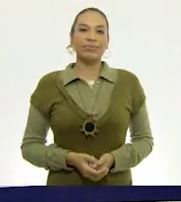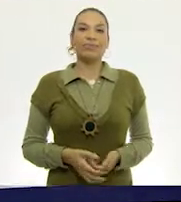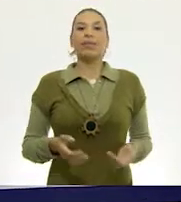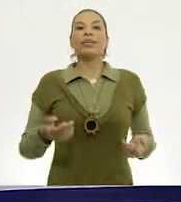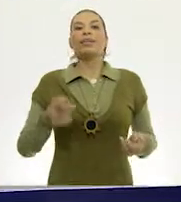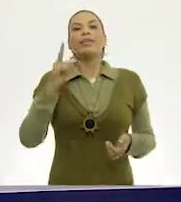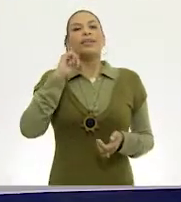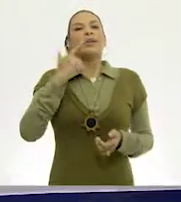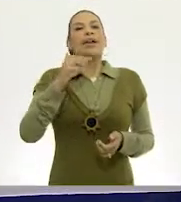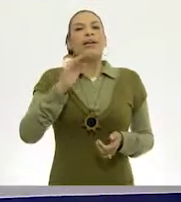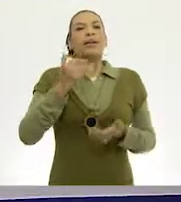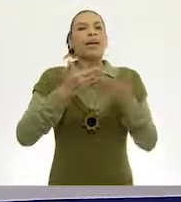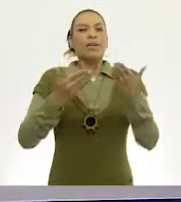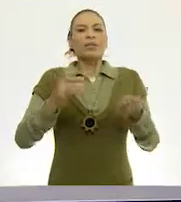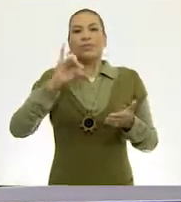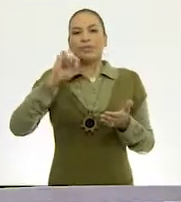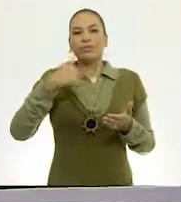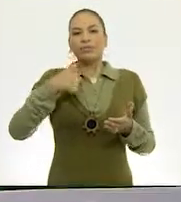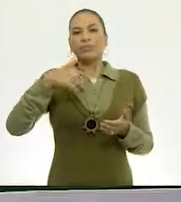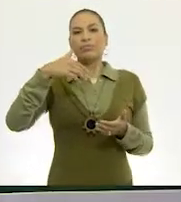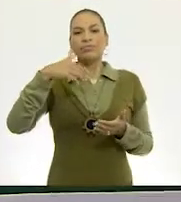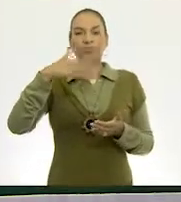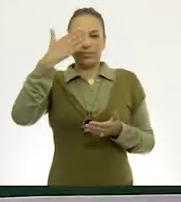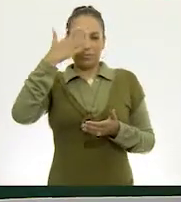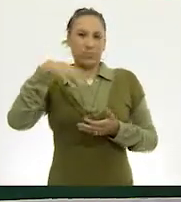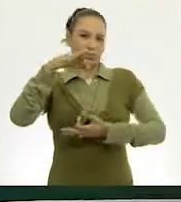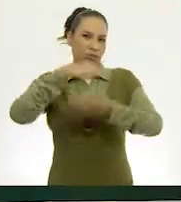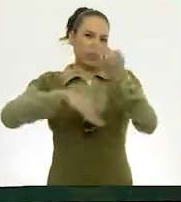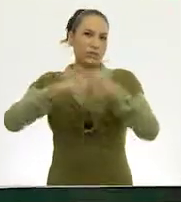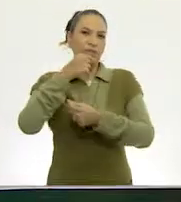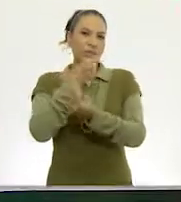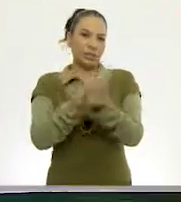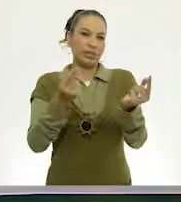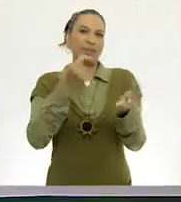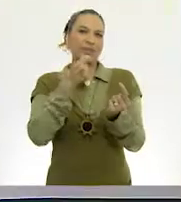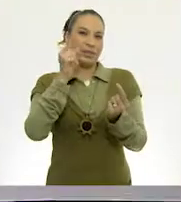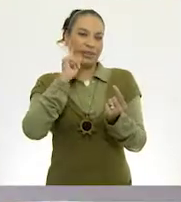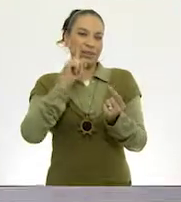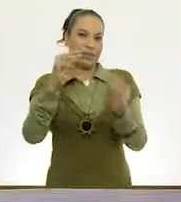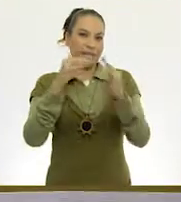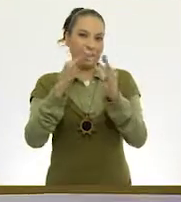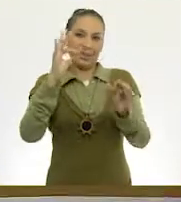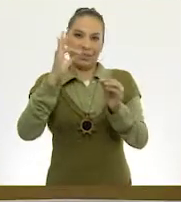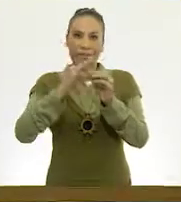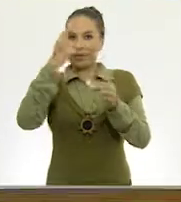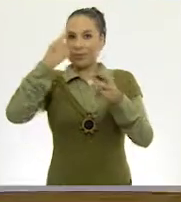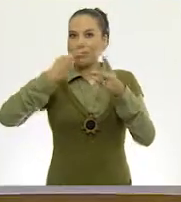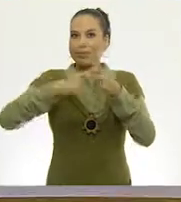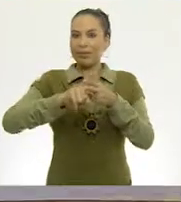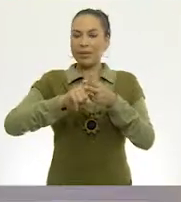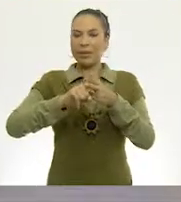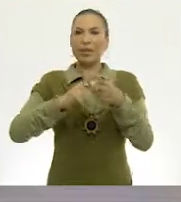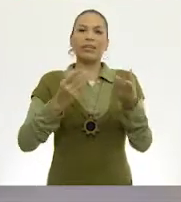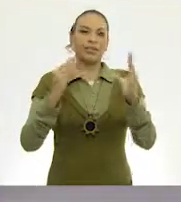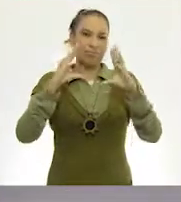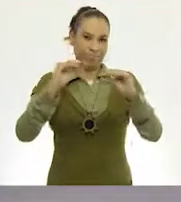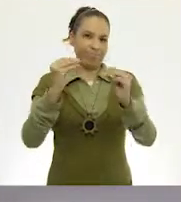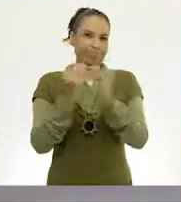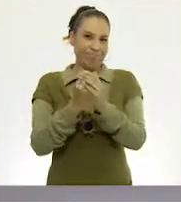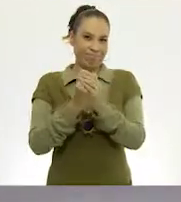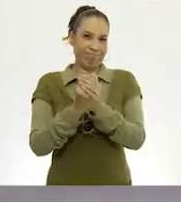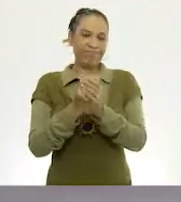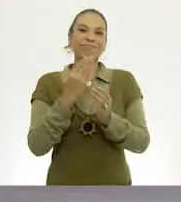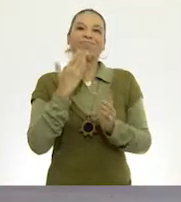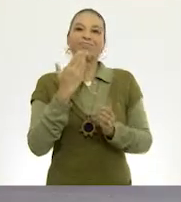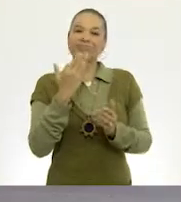Gaby, ahora sí, yo sé que todos los niños y las niñas en su casa están listos para comenzar con esta clase. Muy